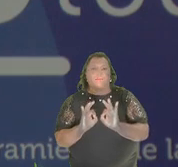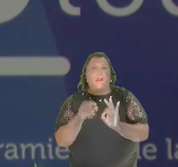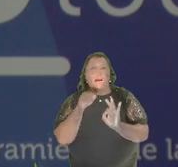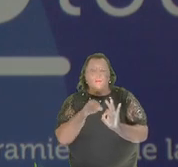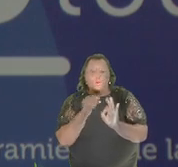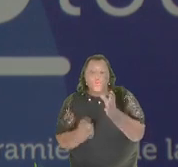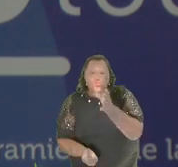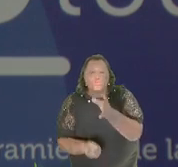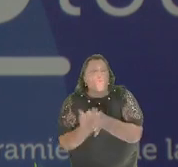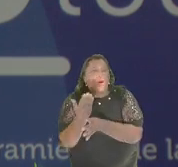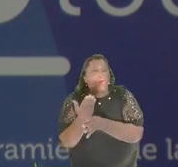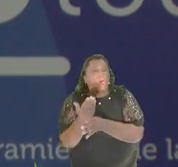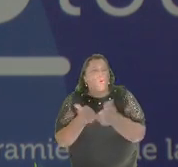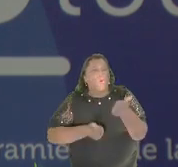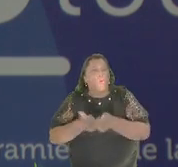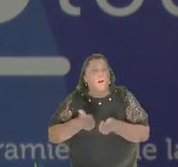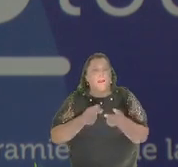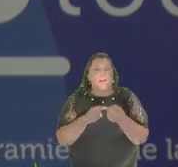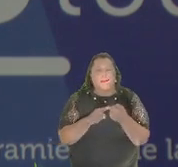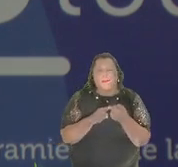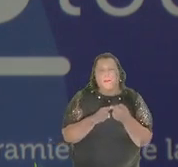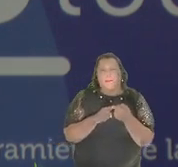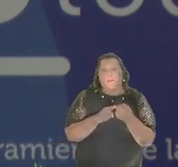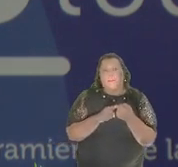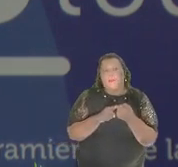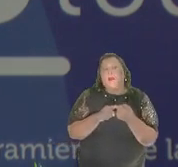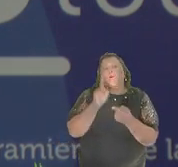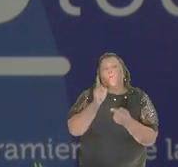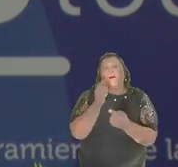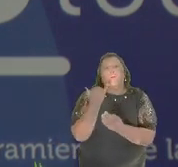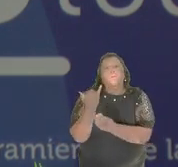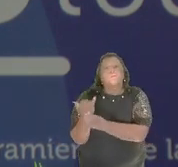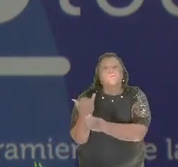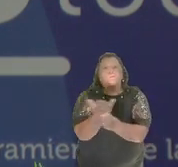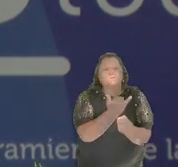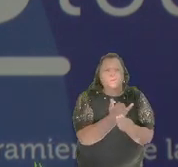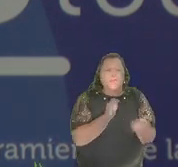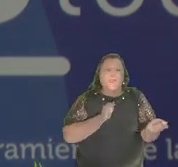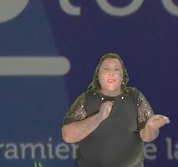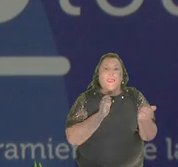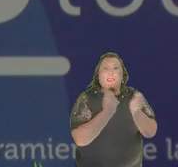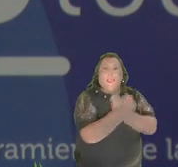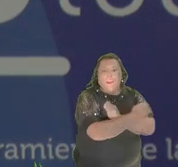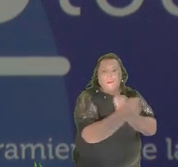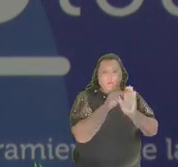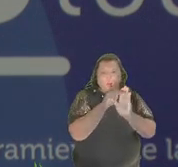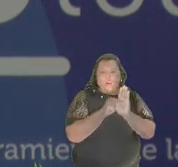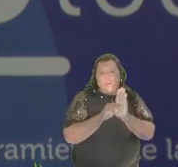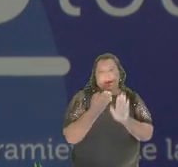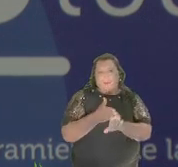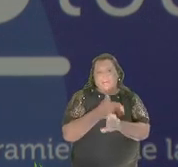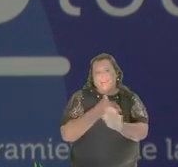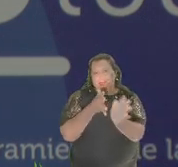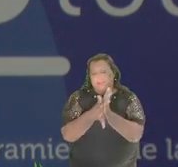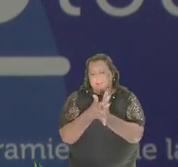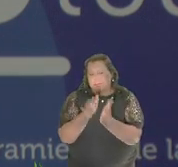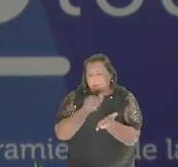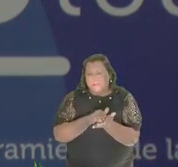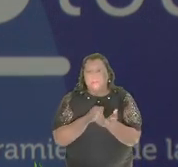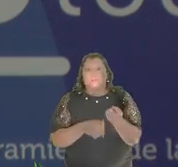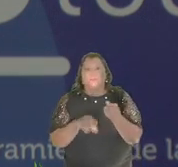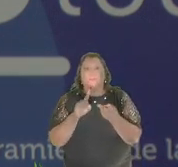los siguientes motivos o en ocasión a las siguientes realidades. Primero, al cambio normativo que les mencionaba. Segundo,